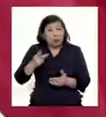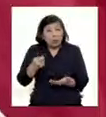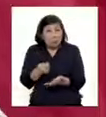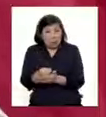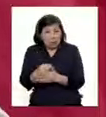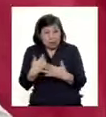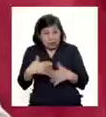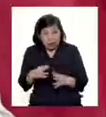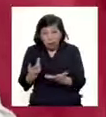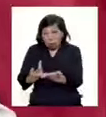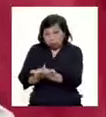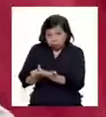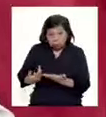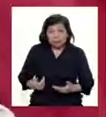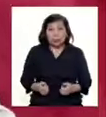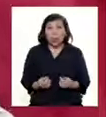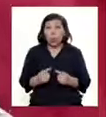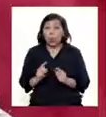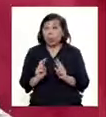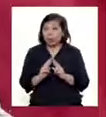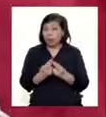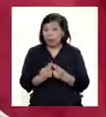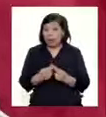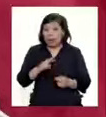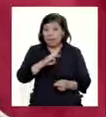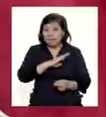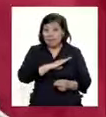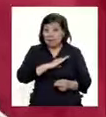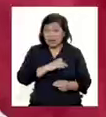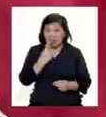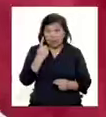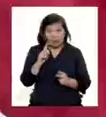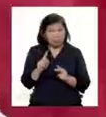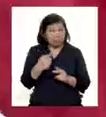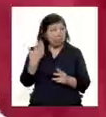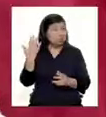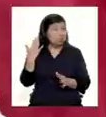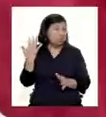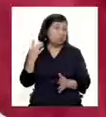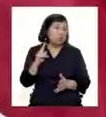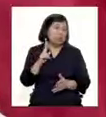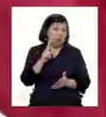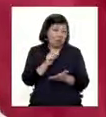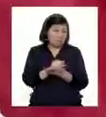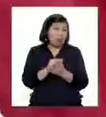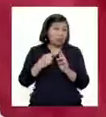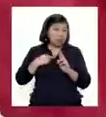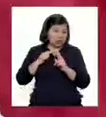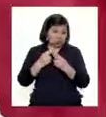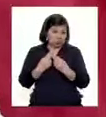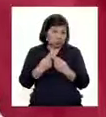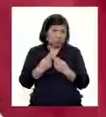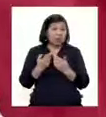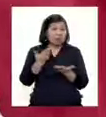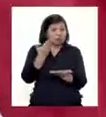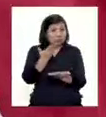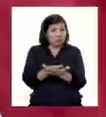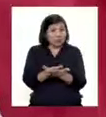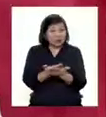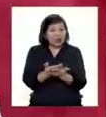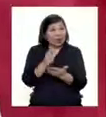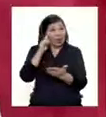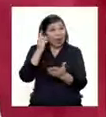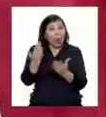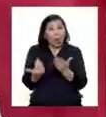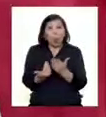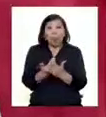extorsión? ¿Ya ha habido algún...? A ver, cuando yo me reuní con el señor fiscal de la Nación la primera vez, que fue hace aproximadamente 3 meses, uh-huh, esa fue una propuesta que nosotros llevamos, la